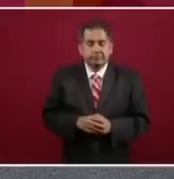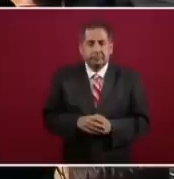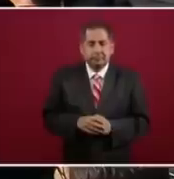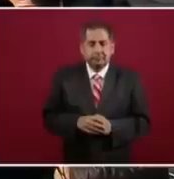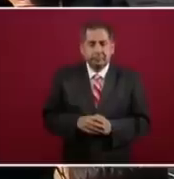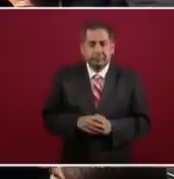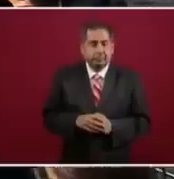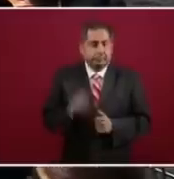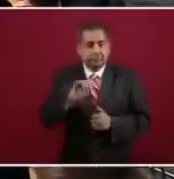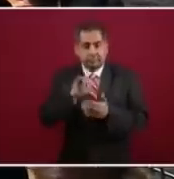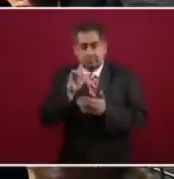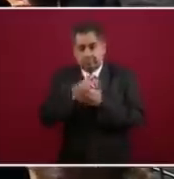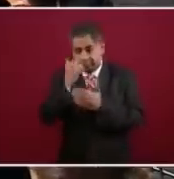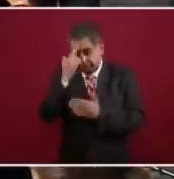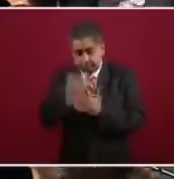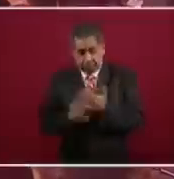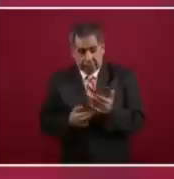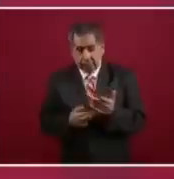delitos